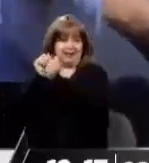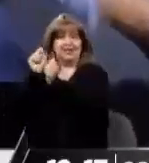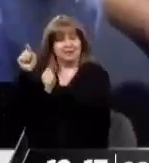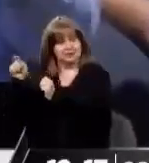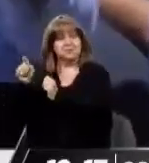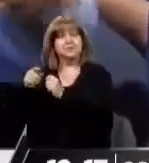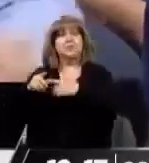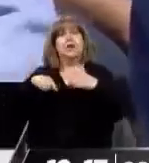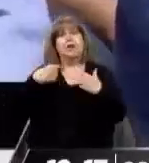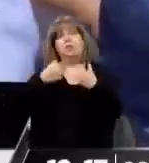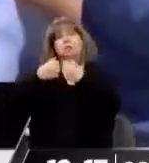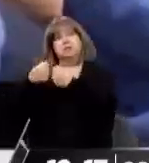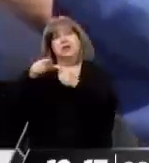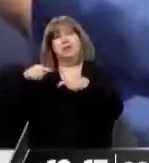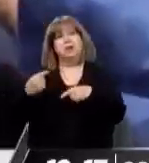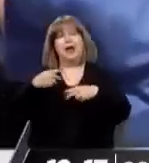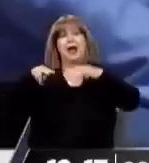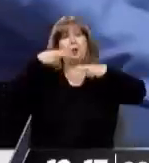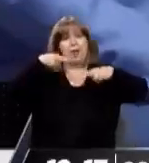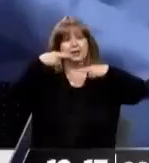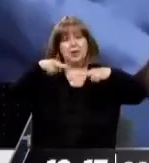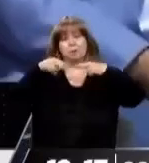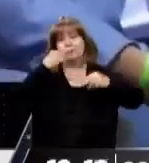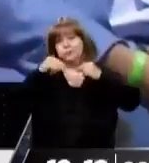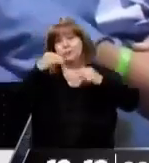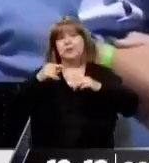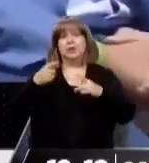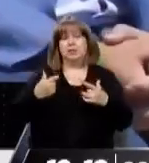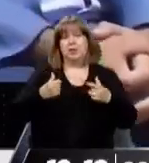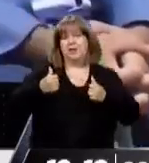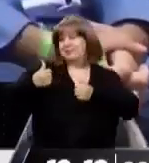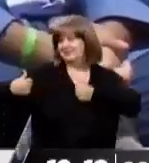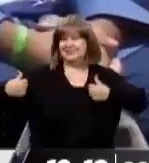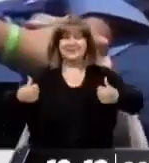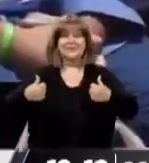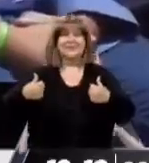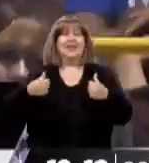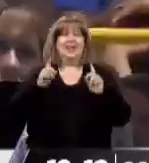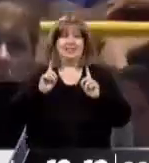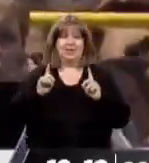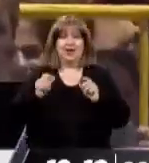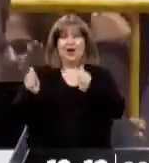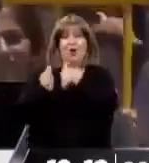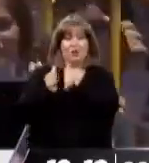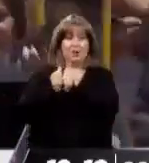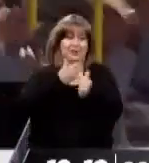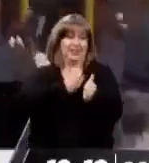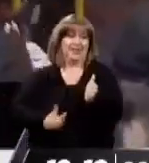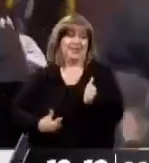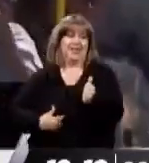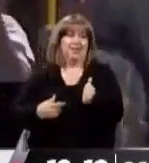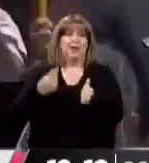pero no un sabemos. Almuerzo, y estuvo José Luis Ramón allí también. Exacto, y apareció en varias fotos. Aprovechó sí. y ganó un poco de